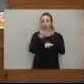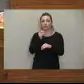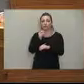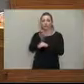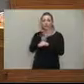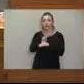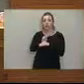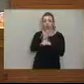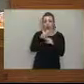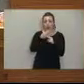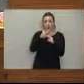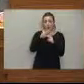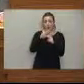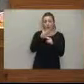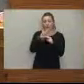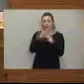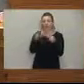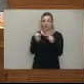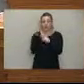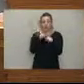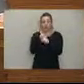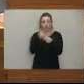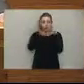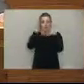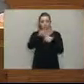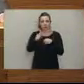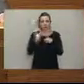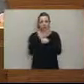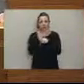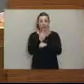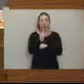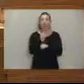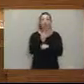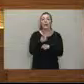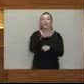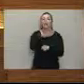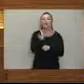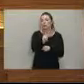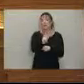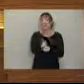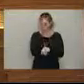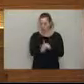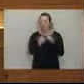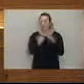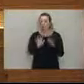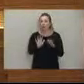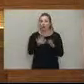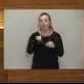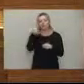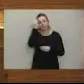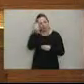empleo destinadas a estos trabajadores. Y yo no digo que esto no sea importante, no digo que sea importante, pero desde luego creo